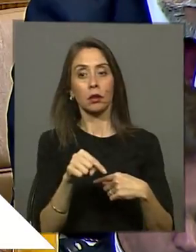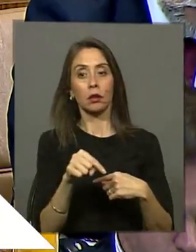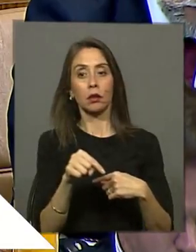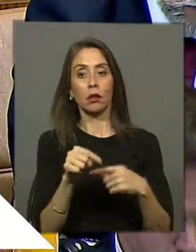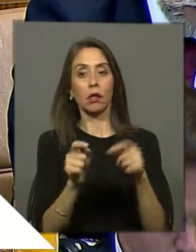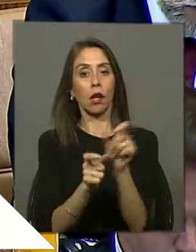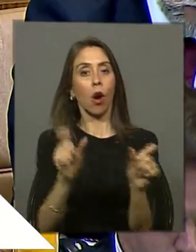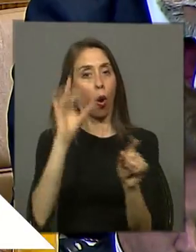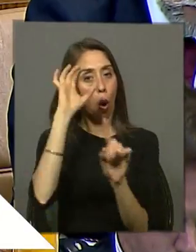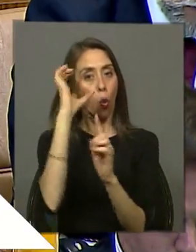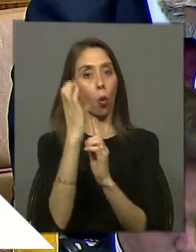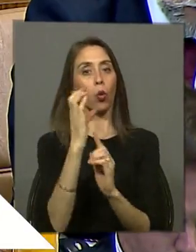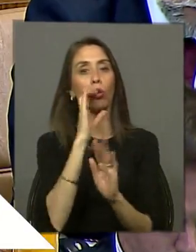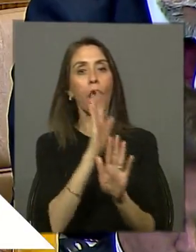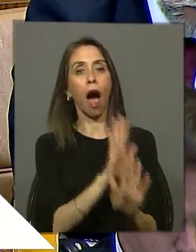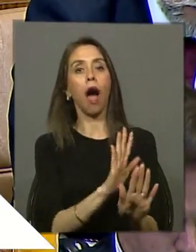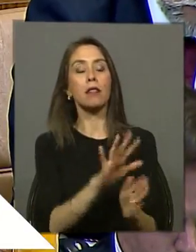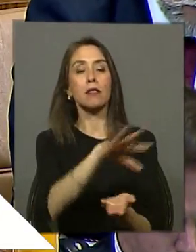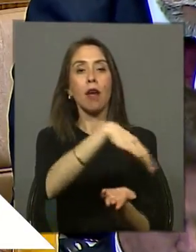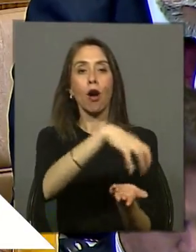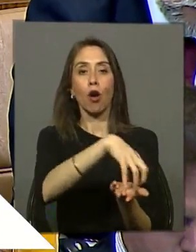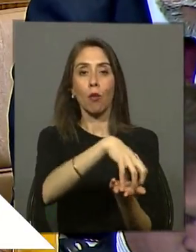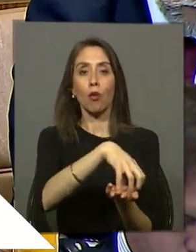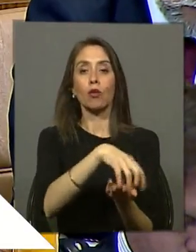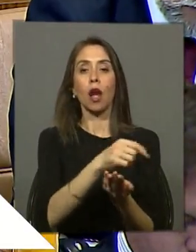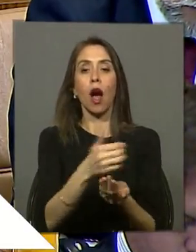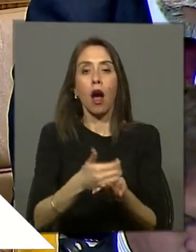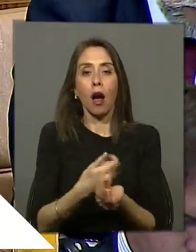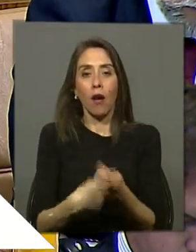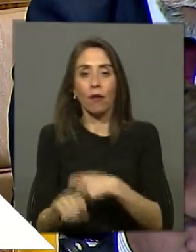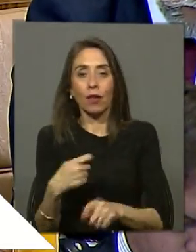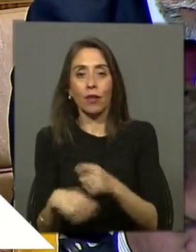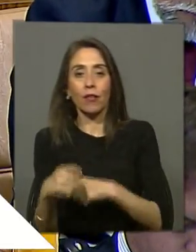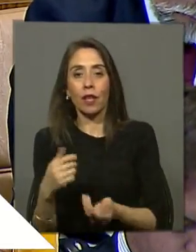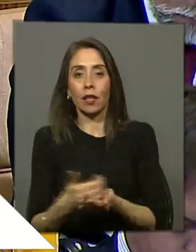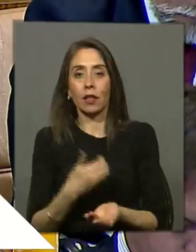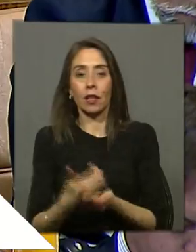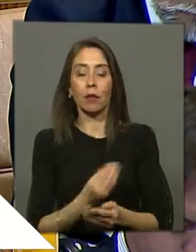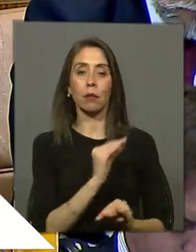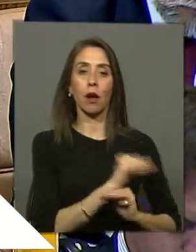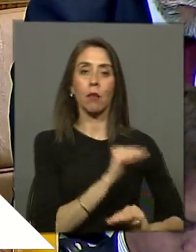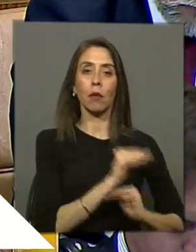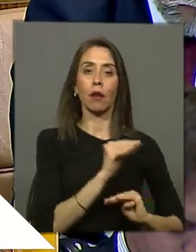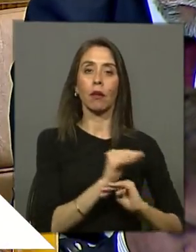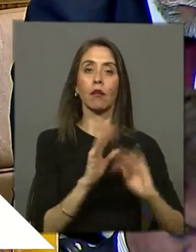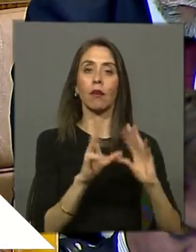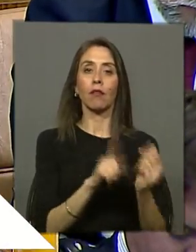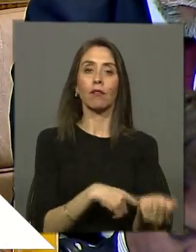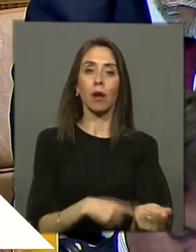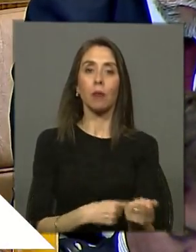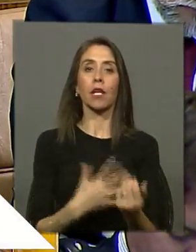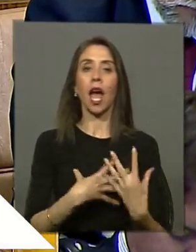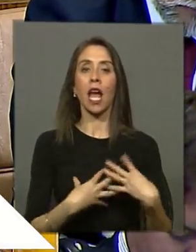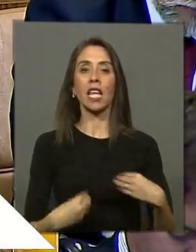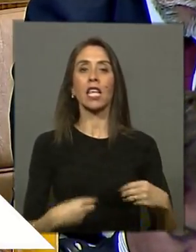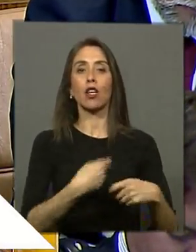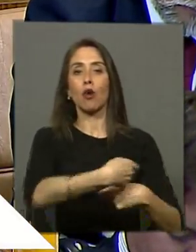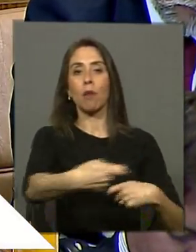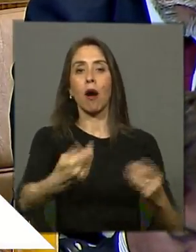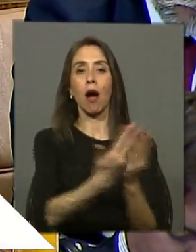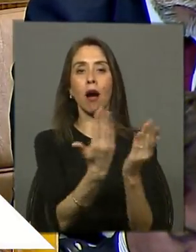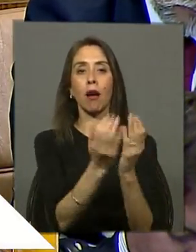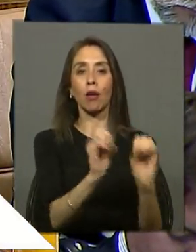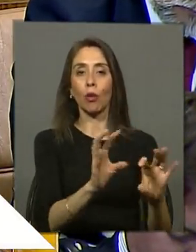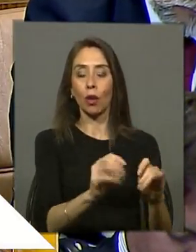cultural de la comuna una actividad que les permite mantener y generar sustento para sus familias educar a sus hijos y